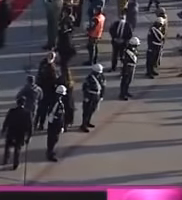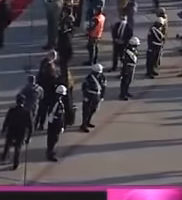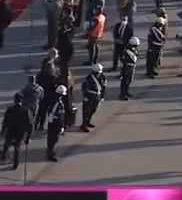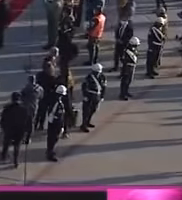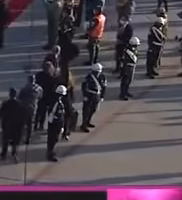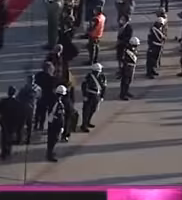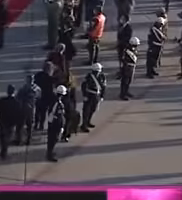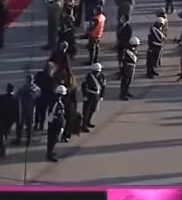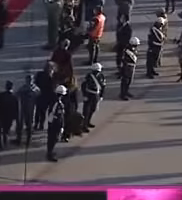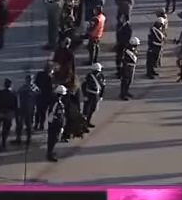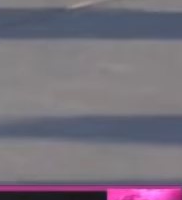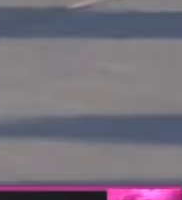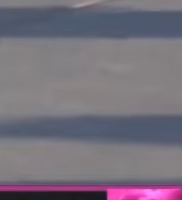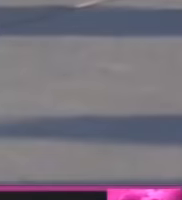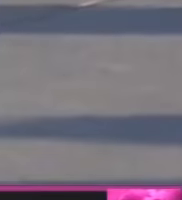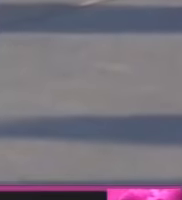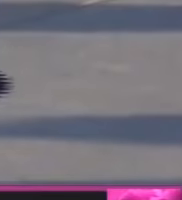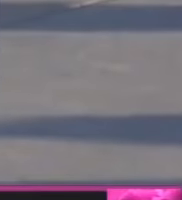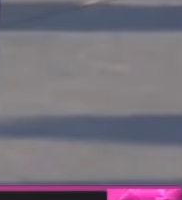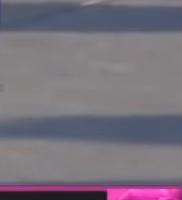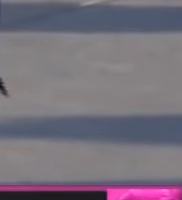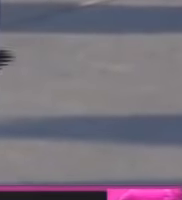De Bolivia. Buenas tardes.